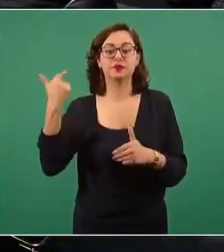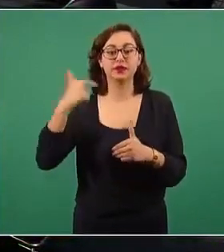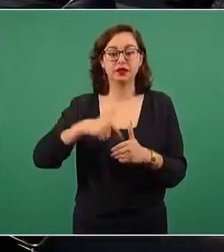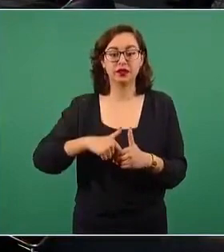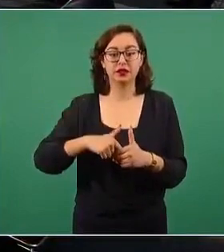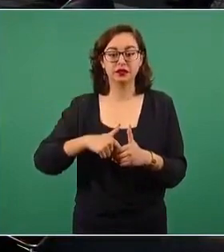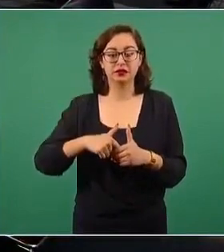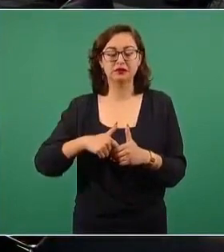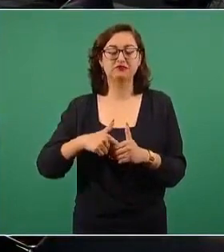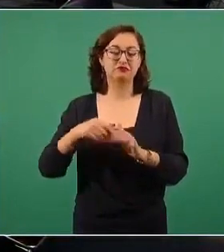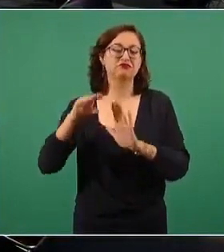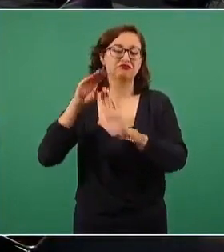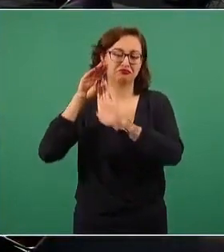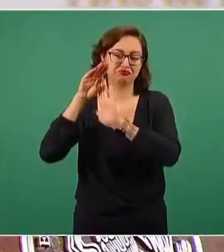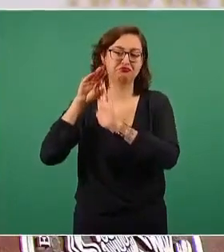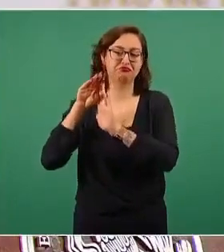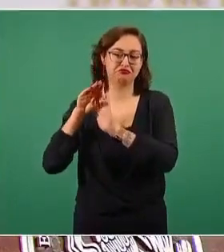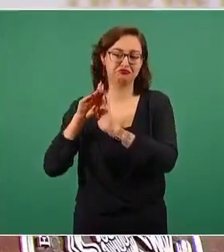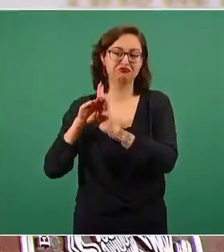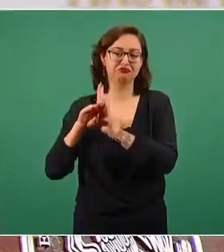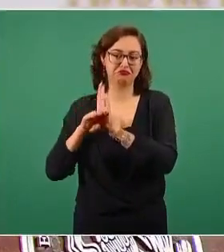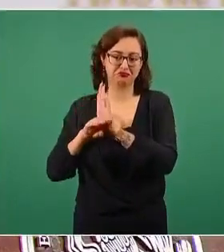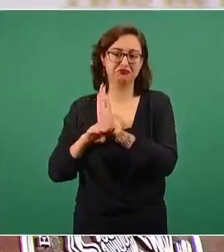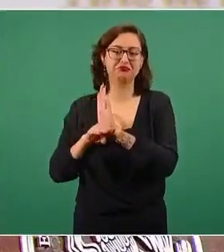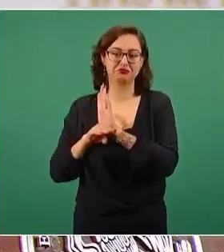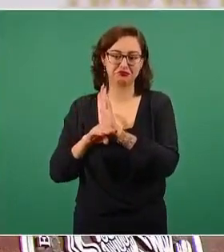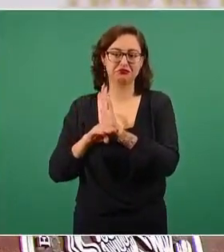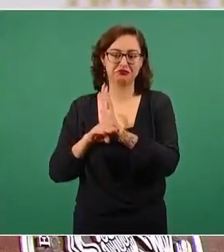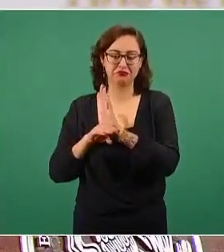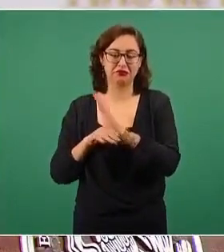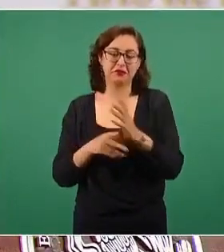pues se cayó el precio de la gasolina,